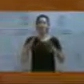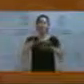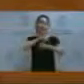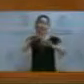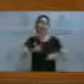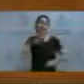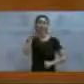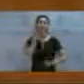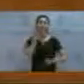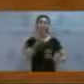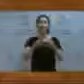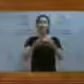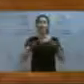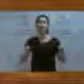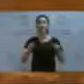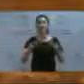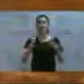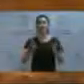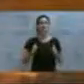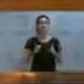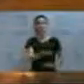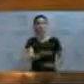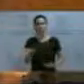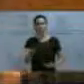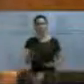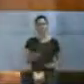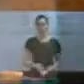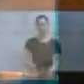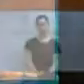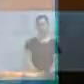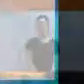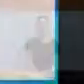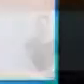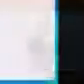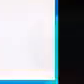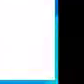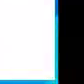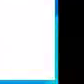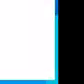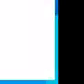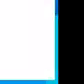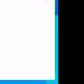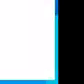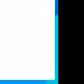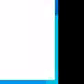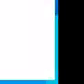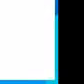de Asturias a todos los asturianos. Gracias, señora portavoz.